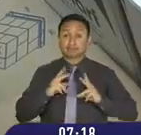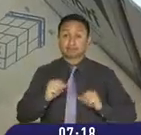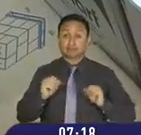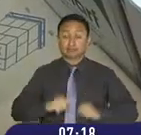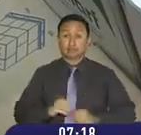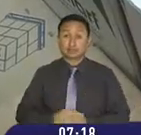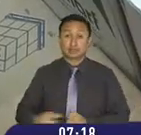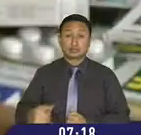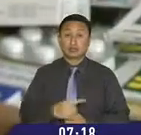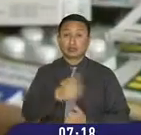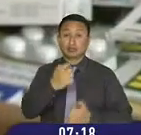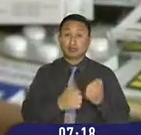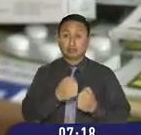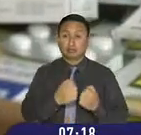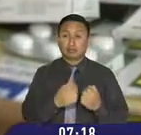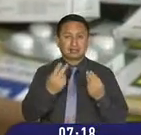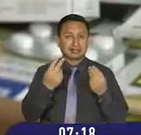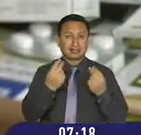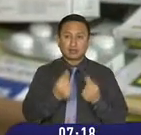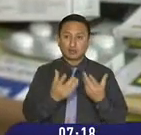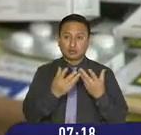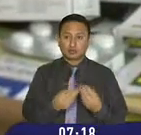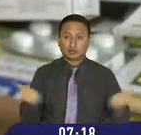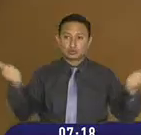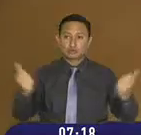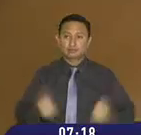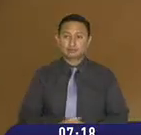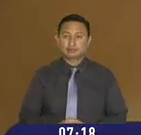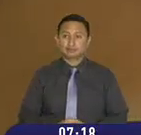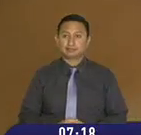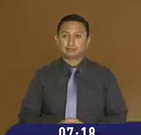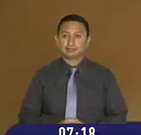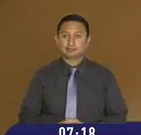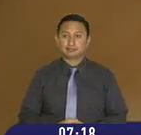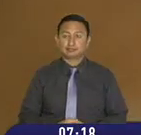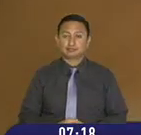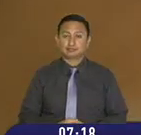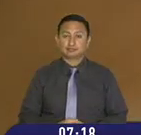resolver la crisis lo más antes posible, informó Valeria Navarro.